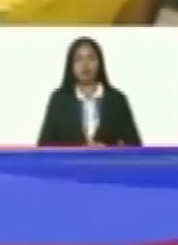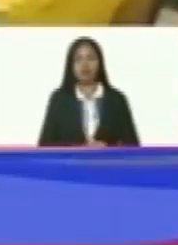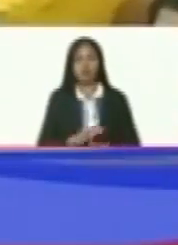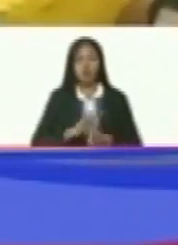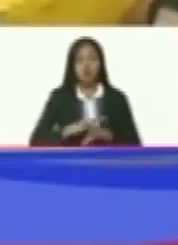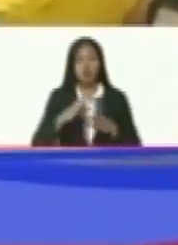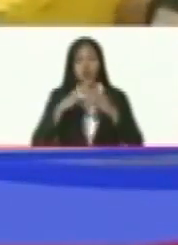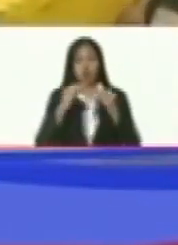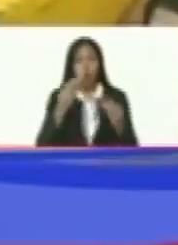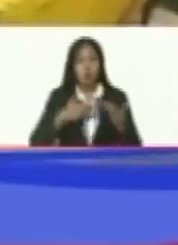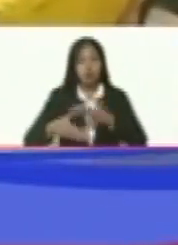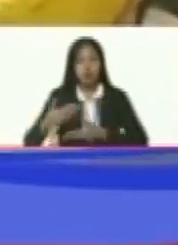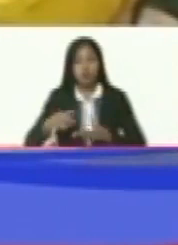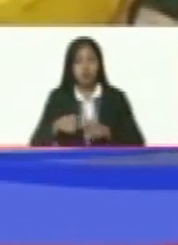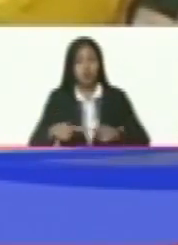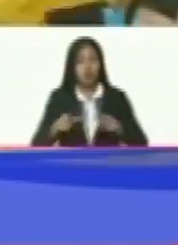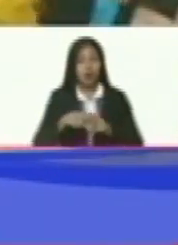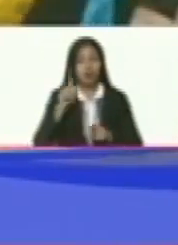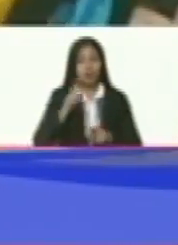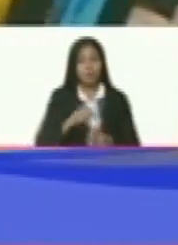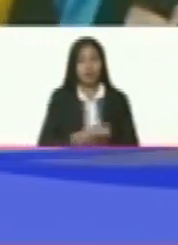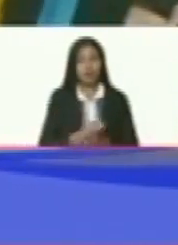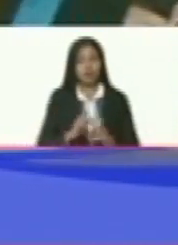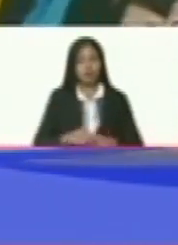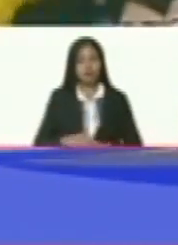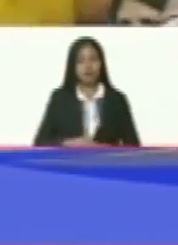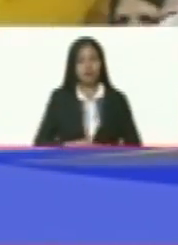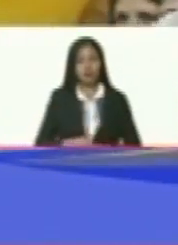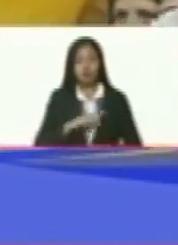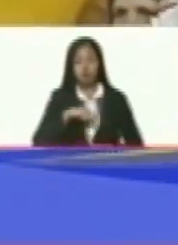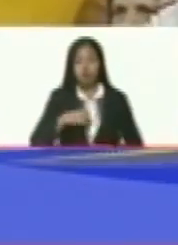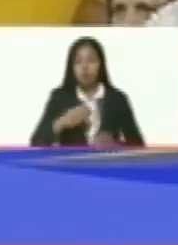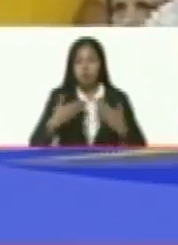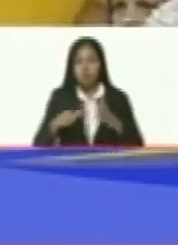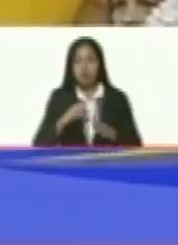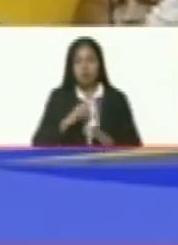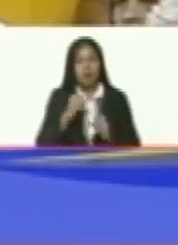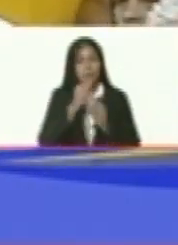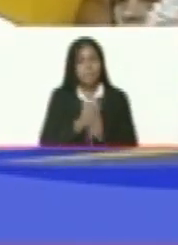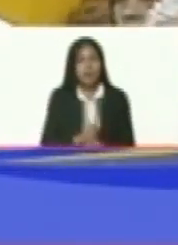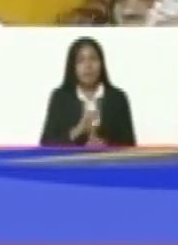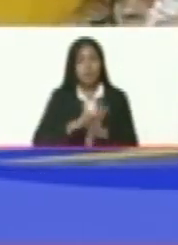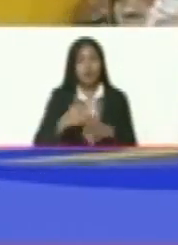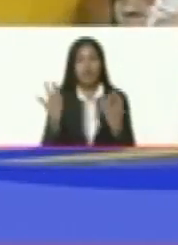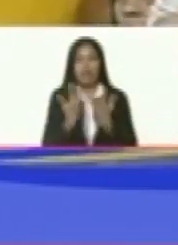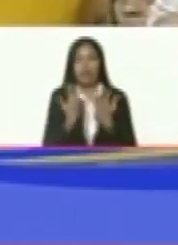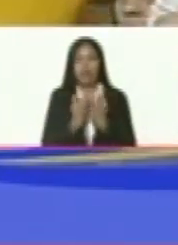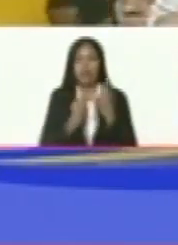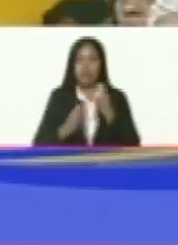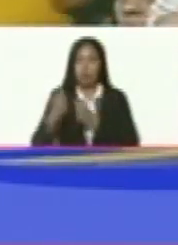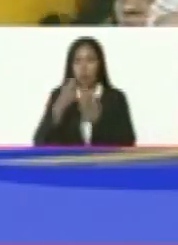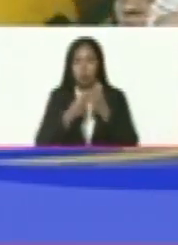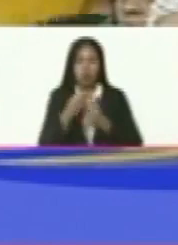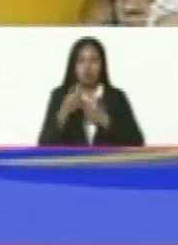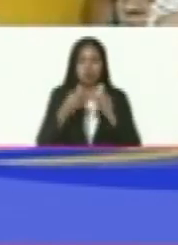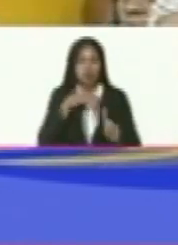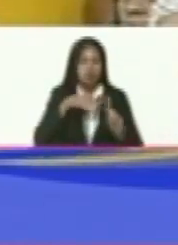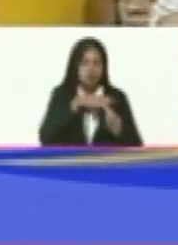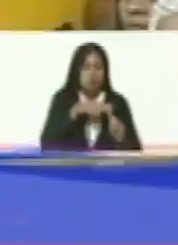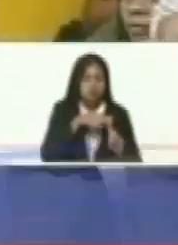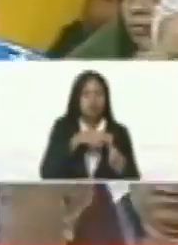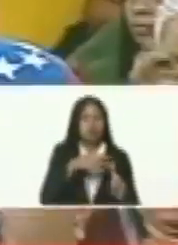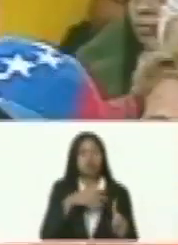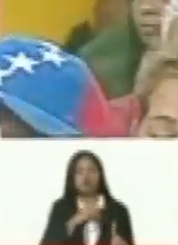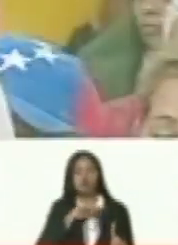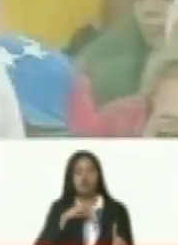los servicios en un solo espacio que les permita a ellos mientras esperan, porque también la guerra económica y el bloqueo criminal que nos han hecho han